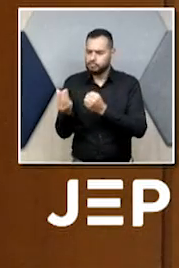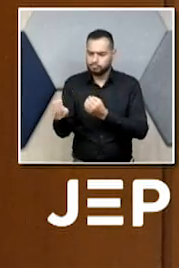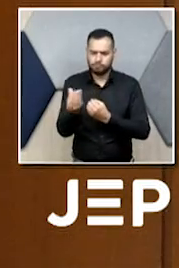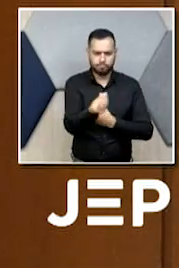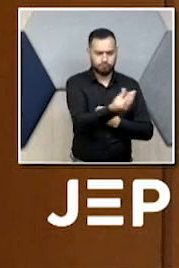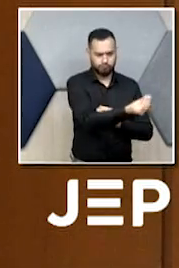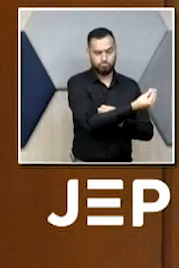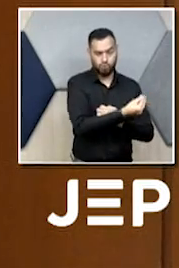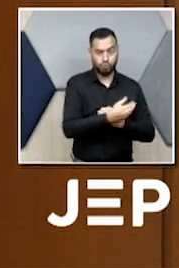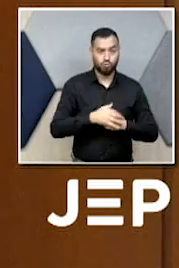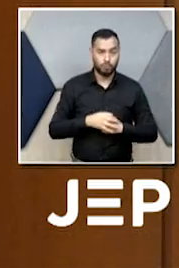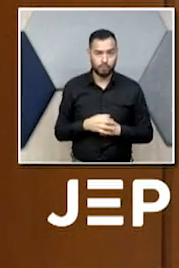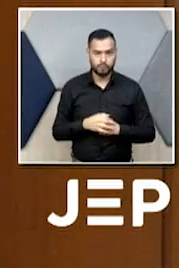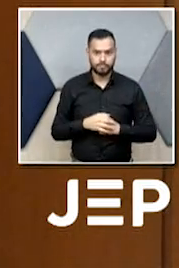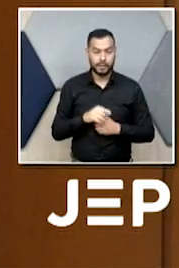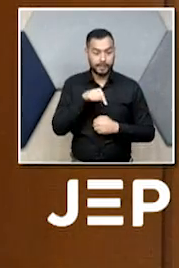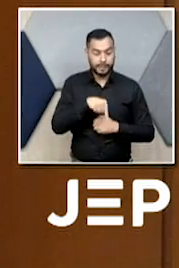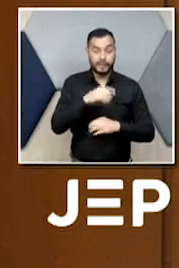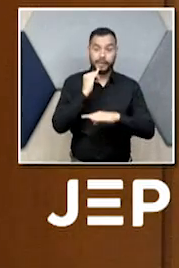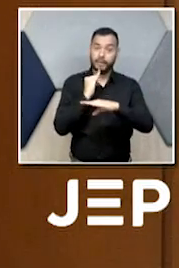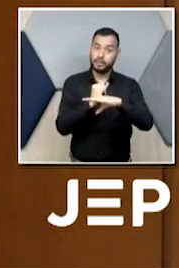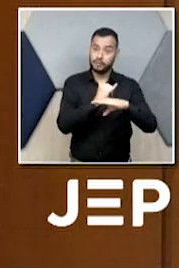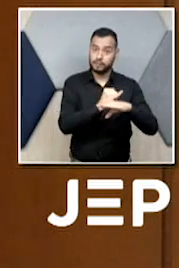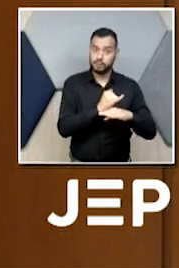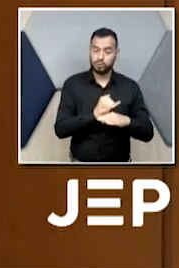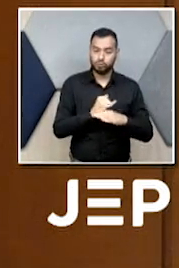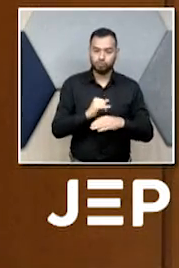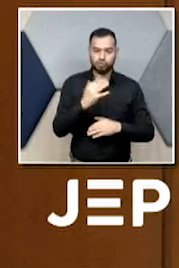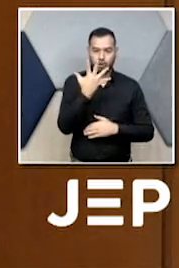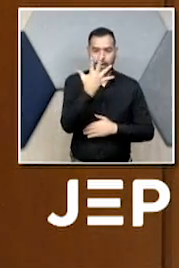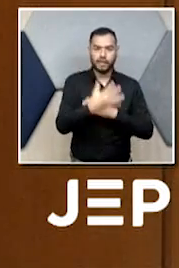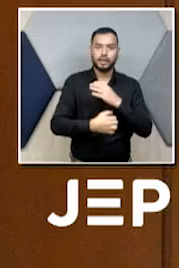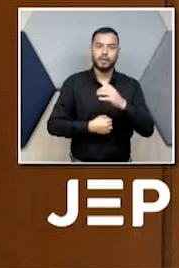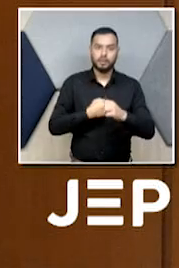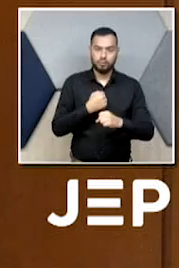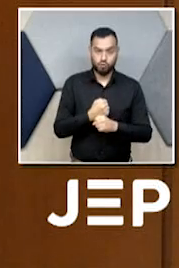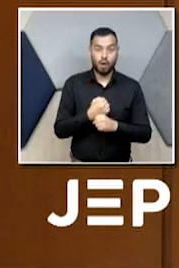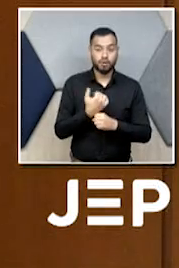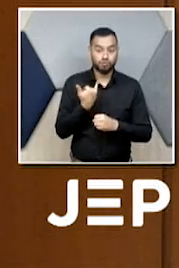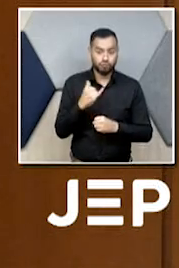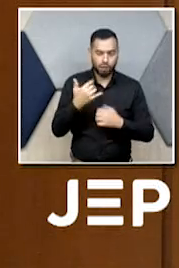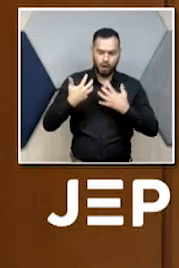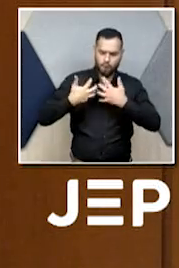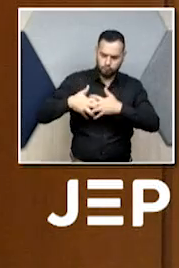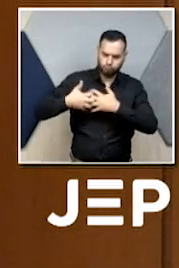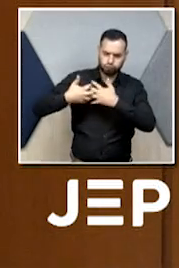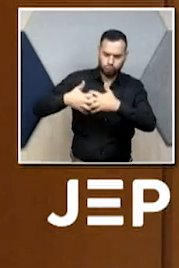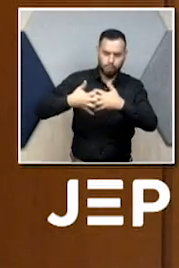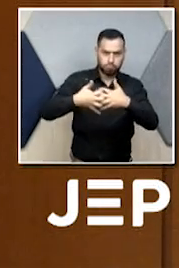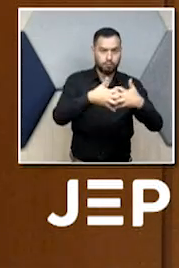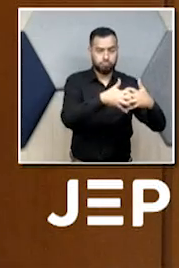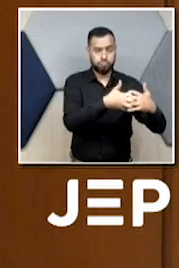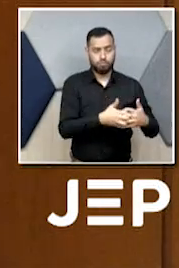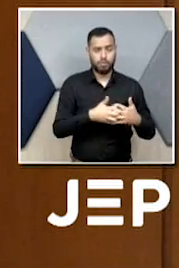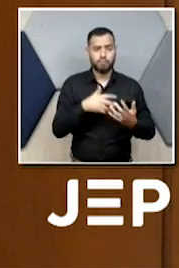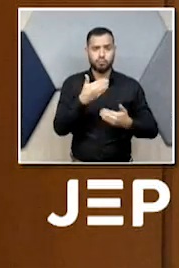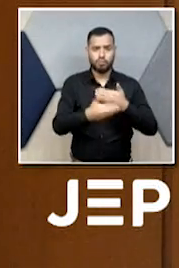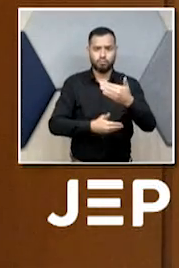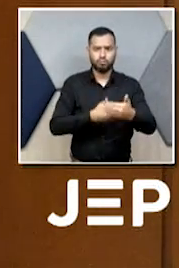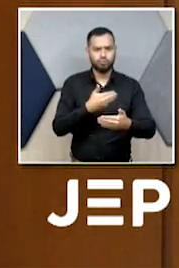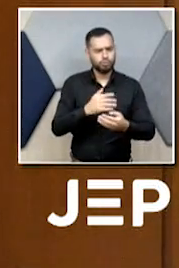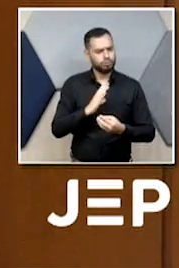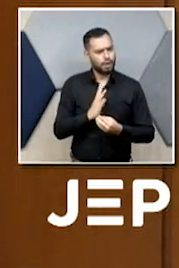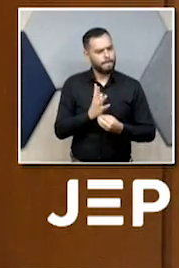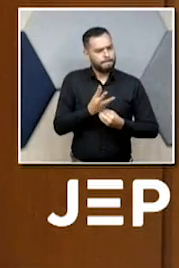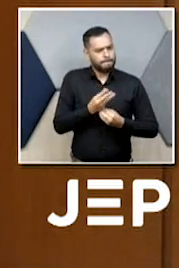Es una institución que entra en su quinto año de funcionamiento, llegando a la madurez de sus